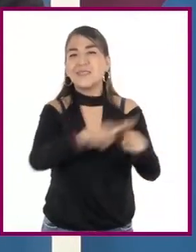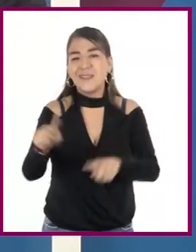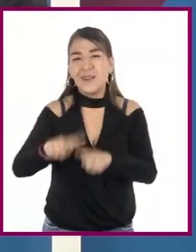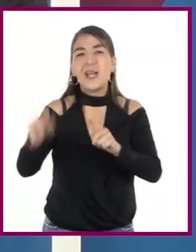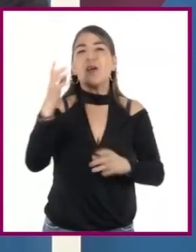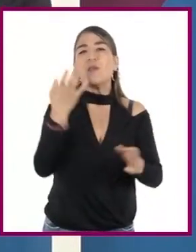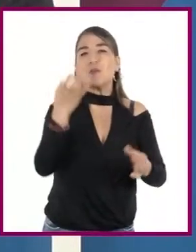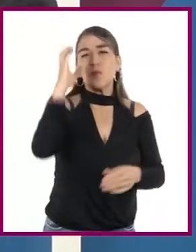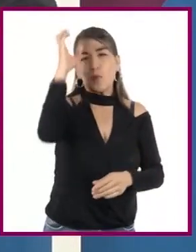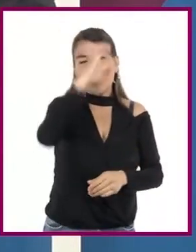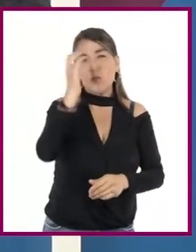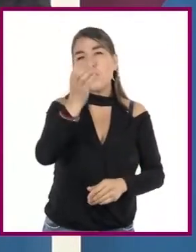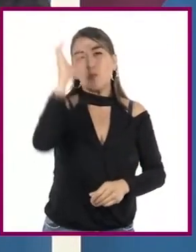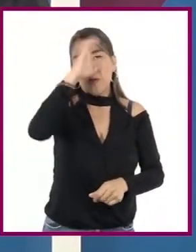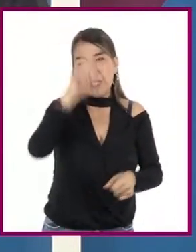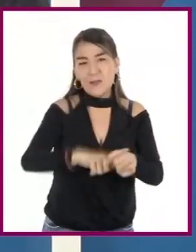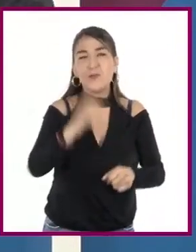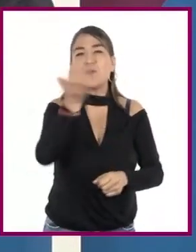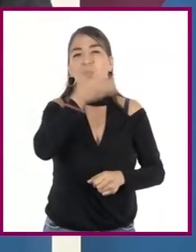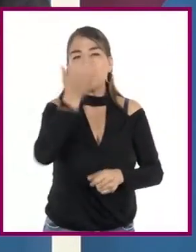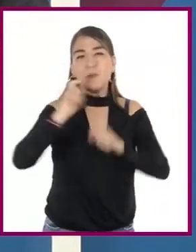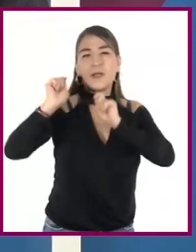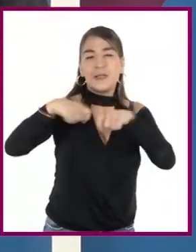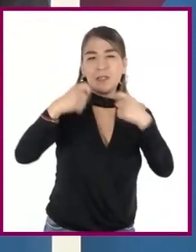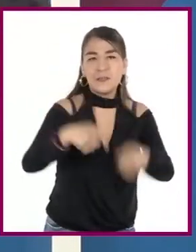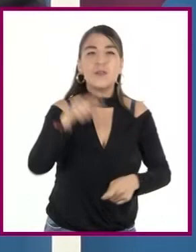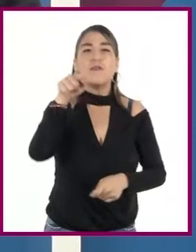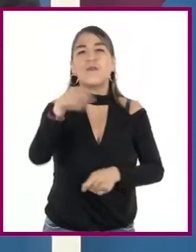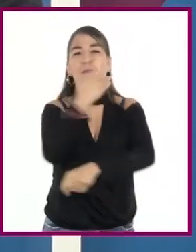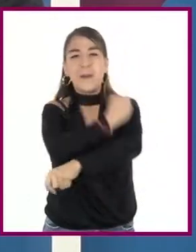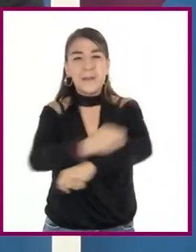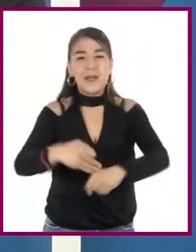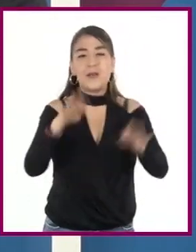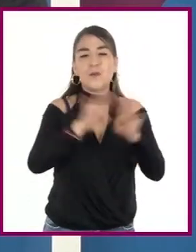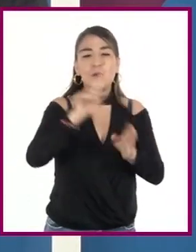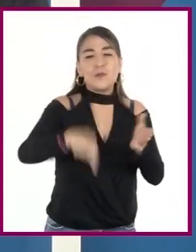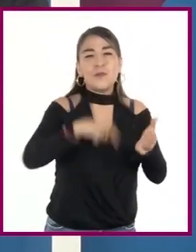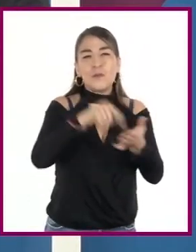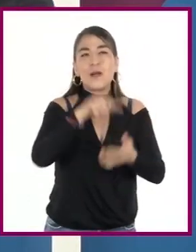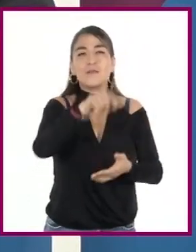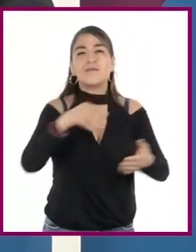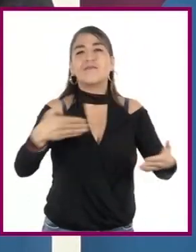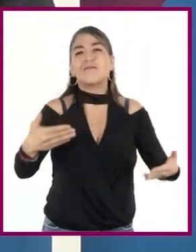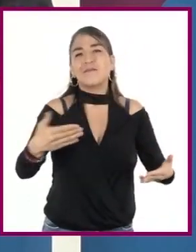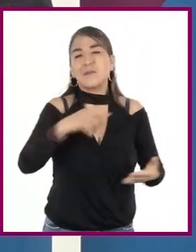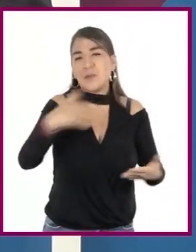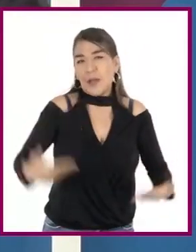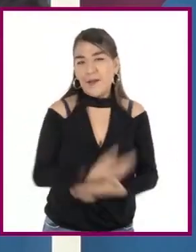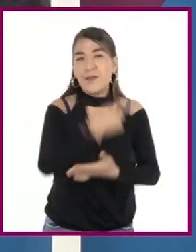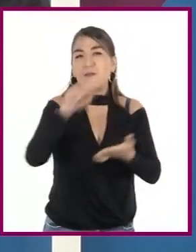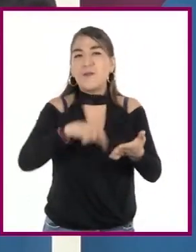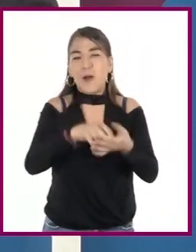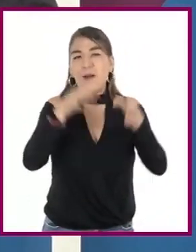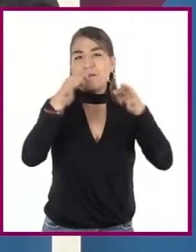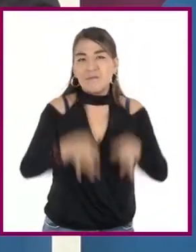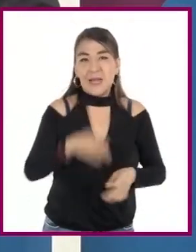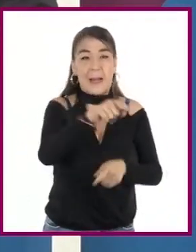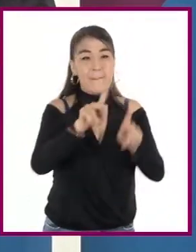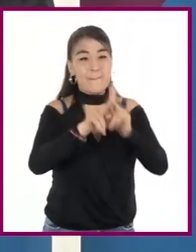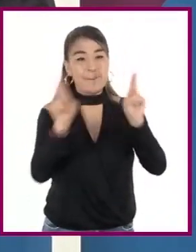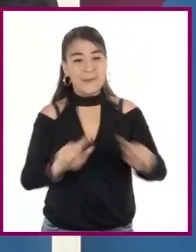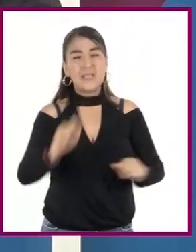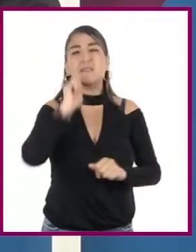y tradiciones de la comunidad, la familia y los lugares de origen. La paz puede ser un signo